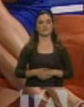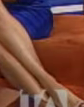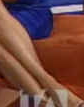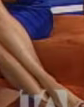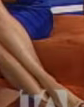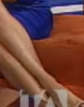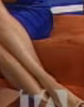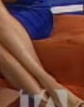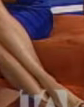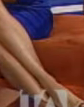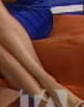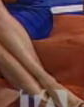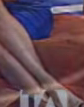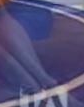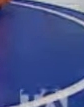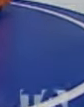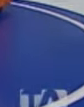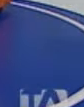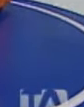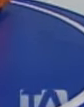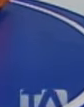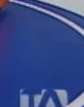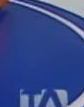en la comunidad. Ya volvemos.